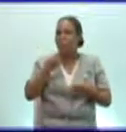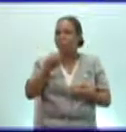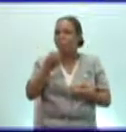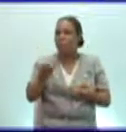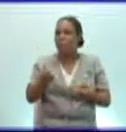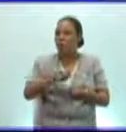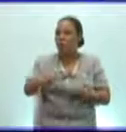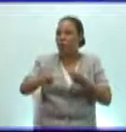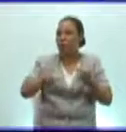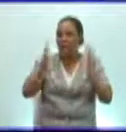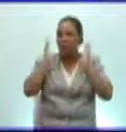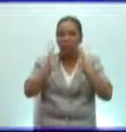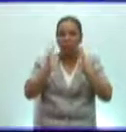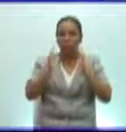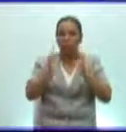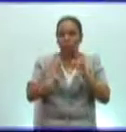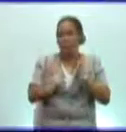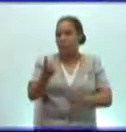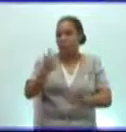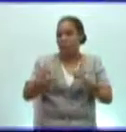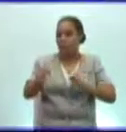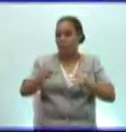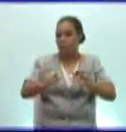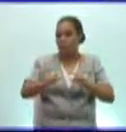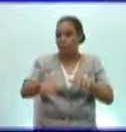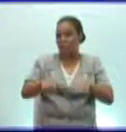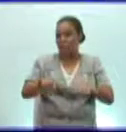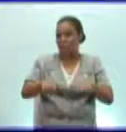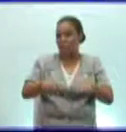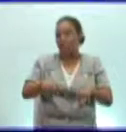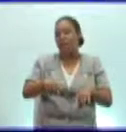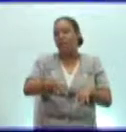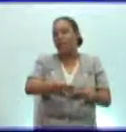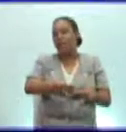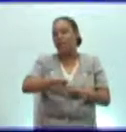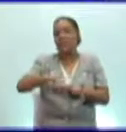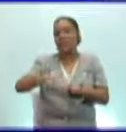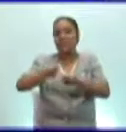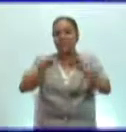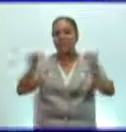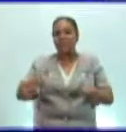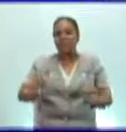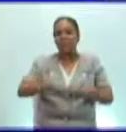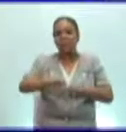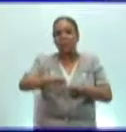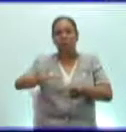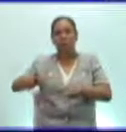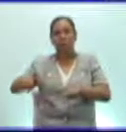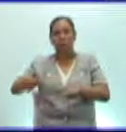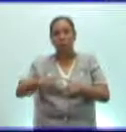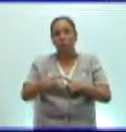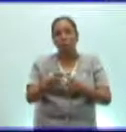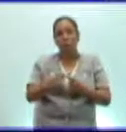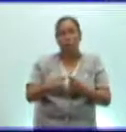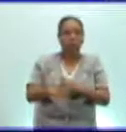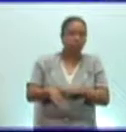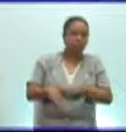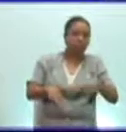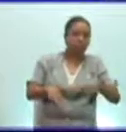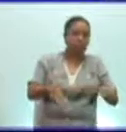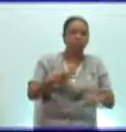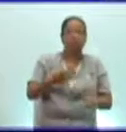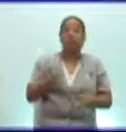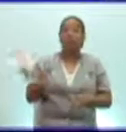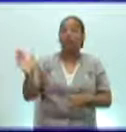alguna de las especies en el equilibrio y el sistema va a desplazarse en un sentido o en el otro. Y esto traerá consigo que en el